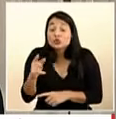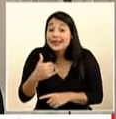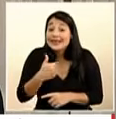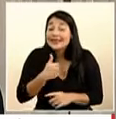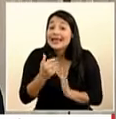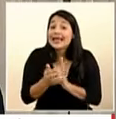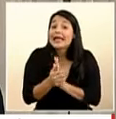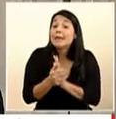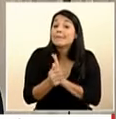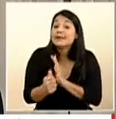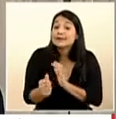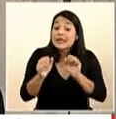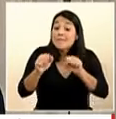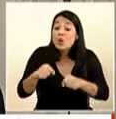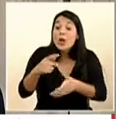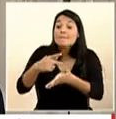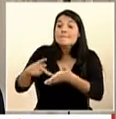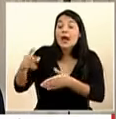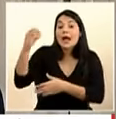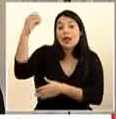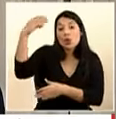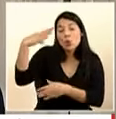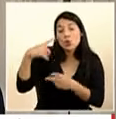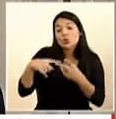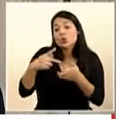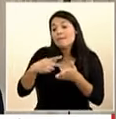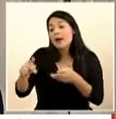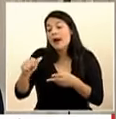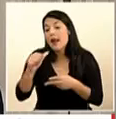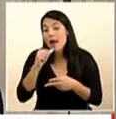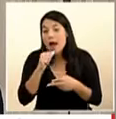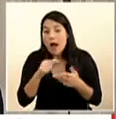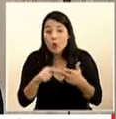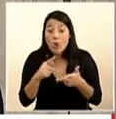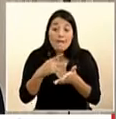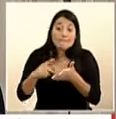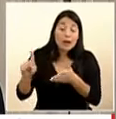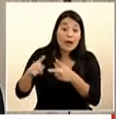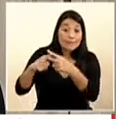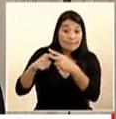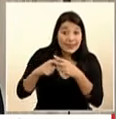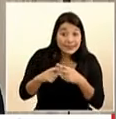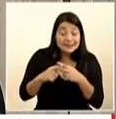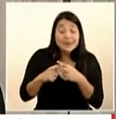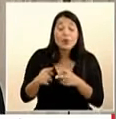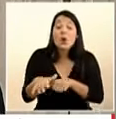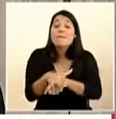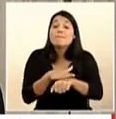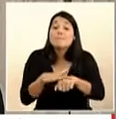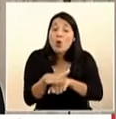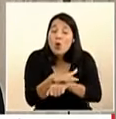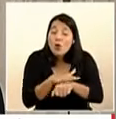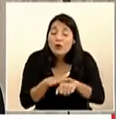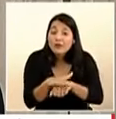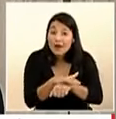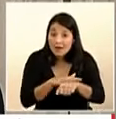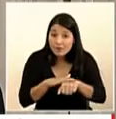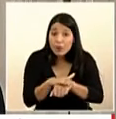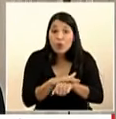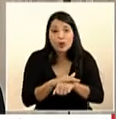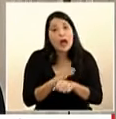pagar la luz pagar el agua pagar sus créditos por favor de manera solidaria